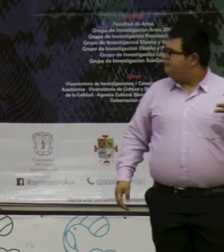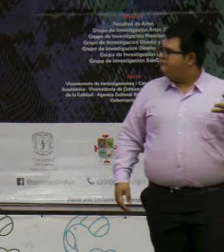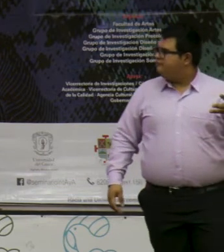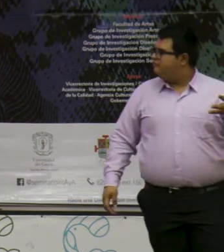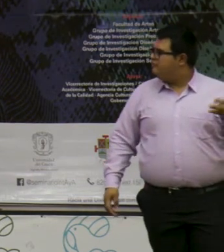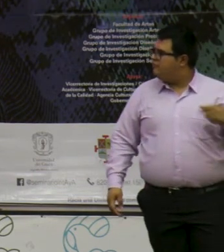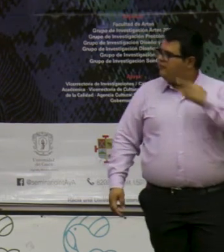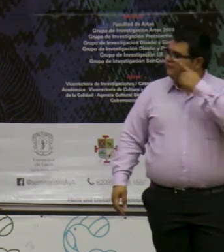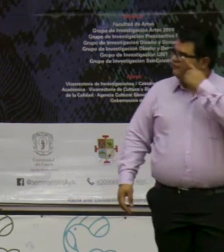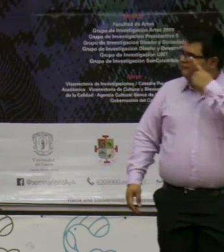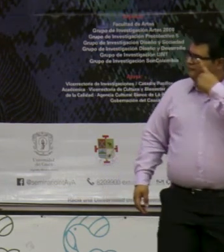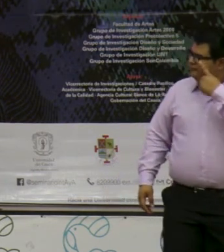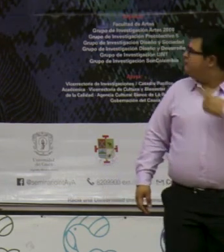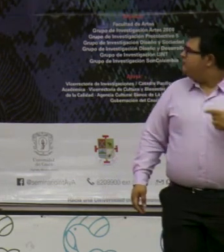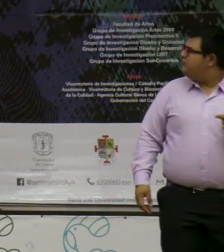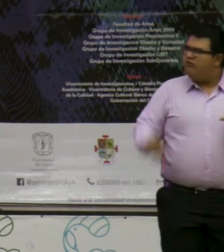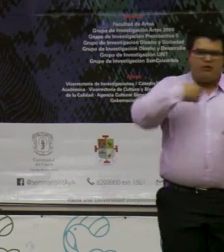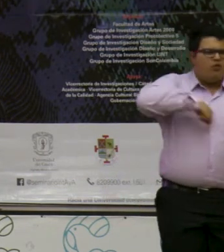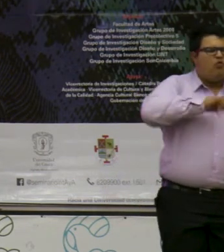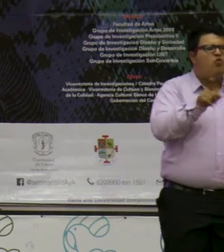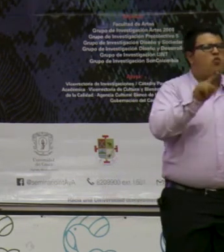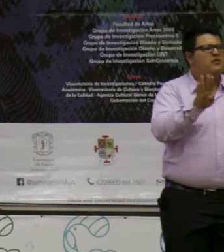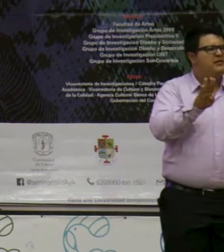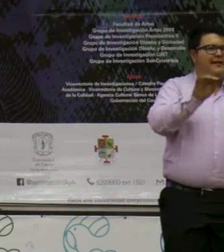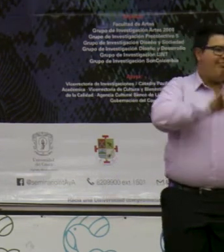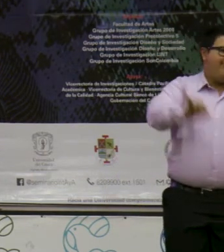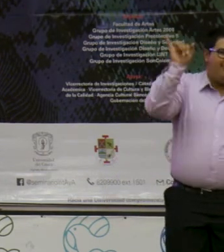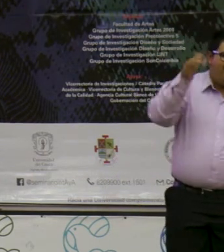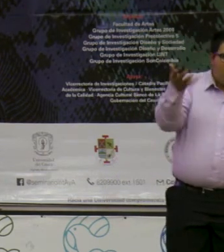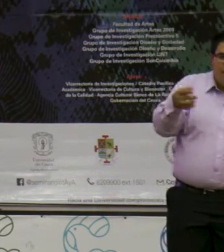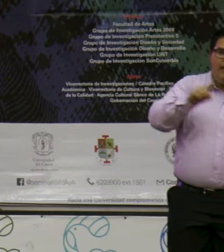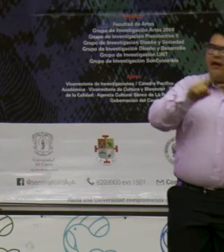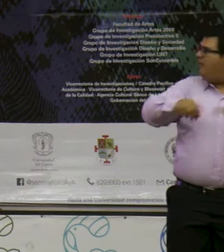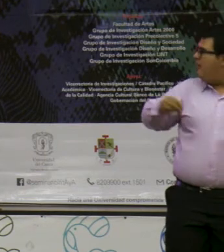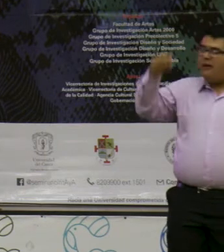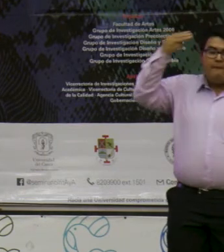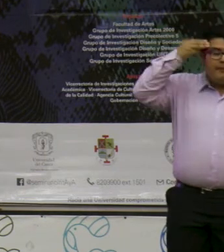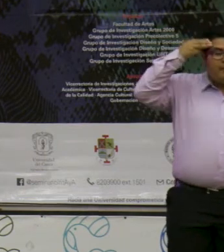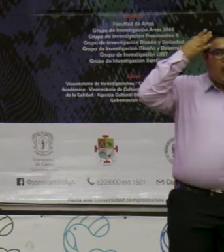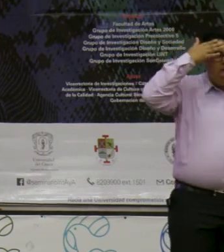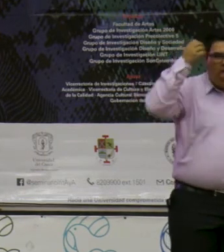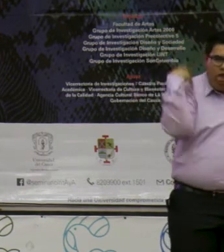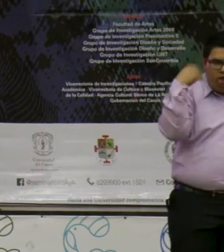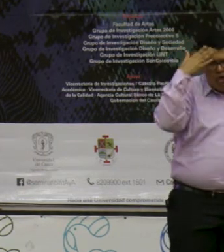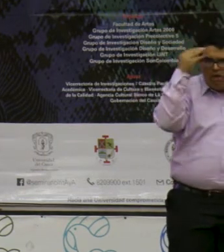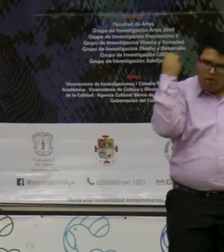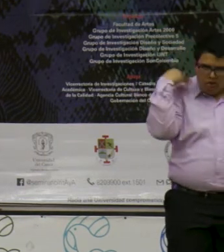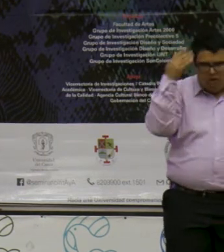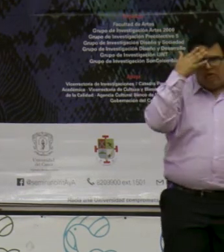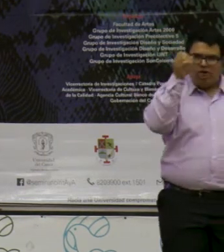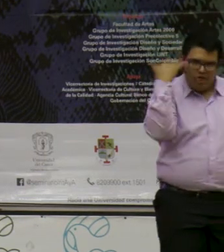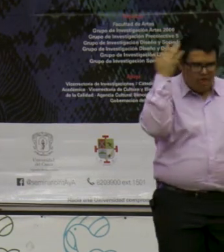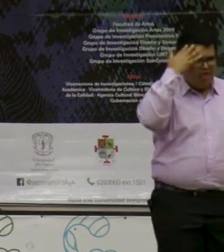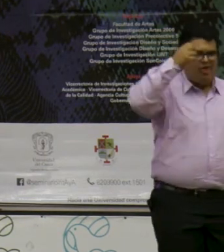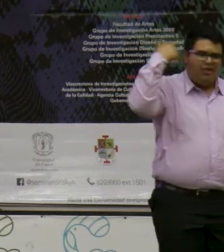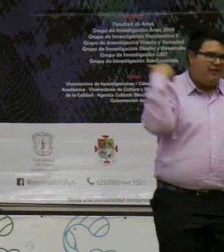Las características entonces que atribuimos al síndrome de la USB, a esto de la ligereza de la memoria, del problema que tenemos con memoria, ojo, no está entrando a resolver